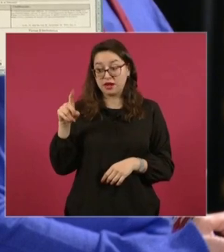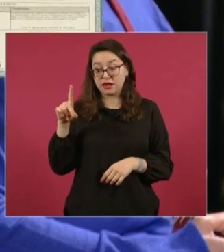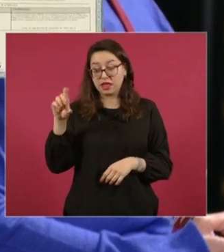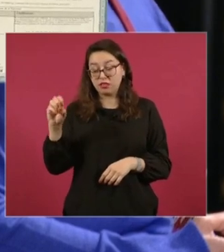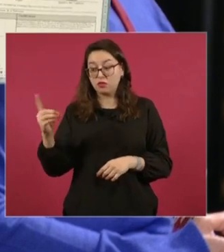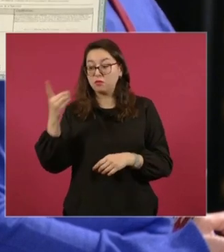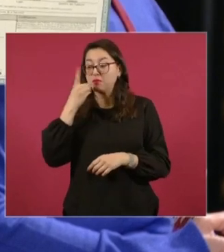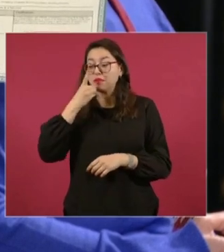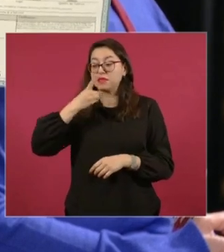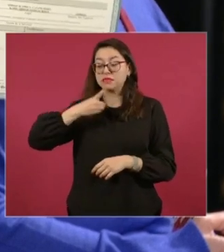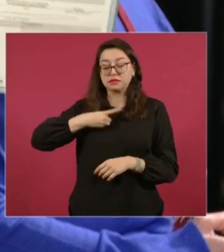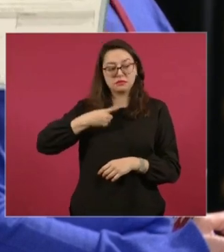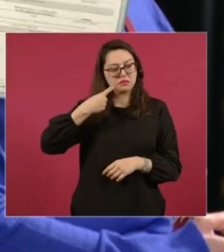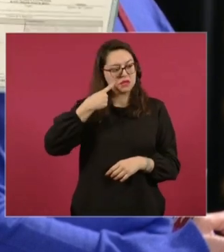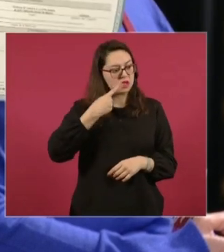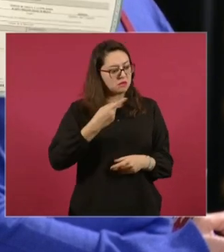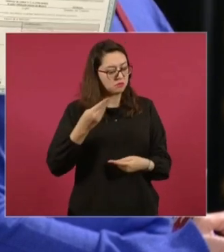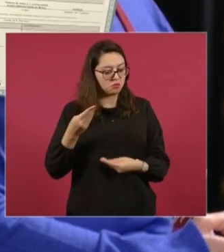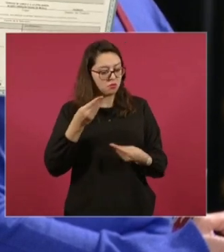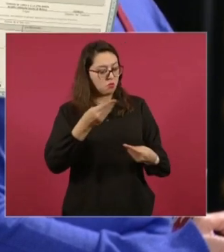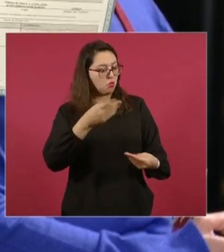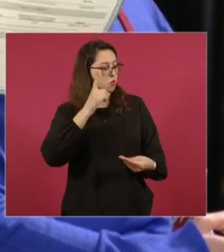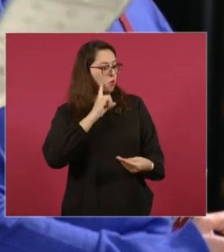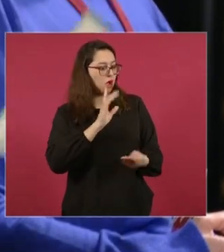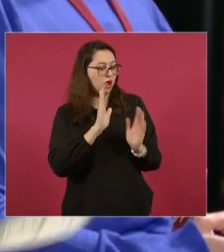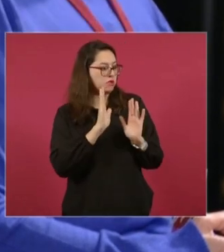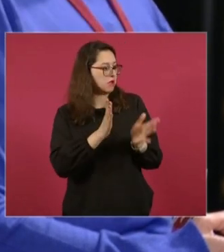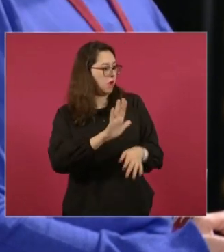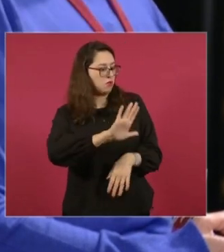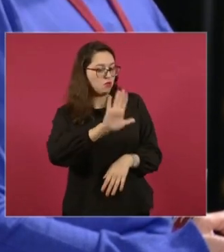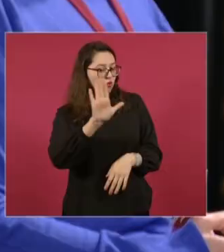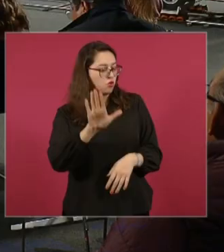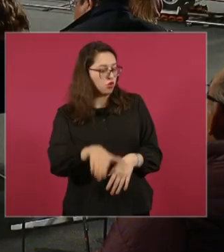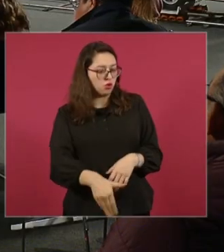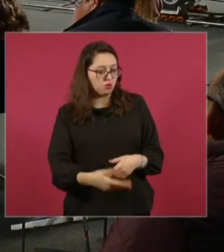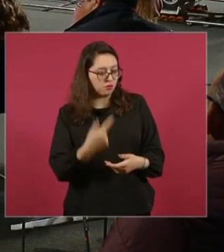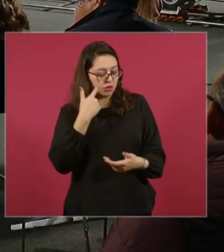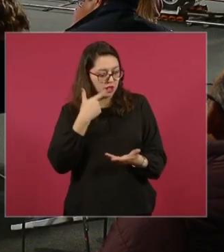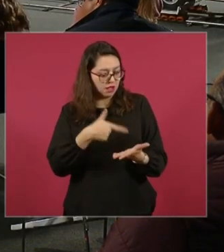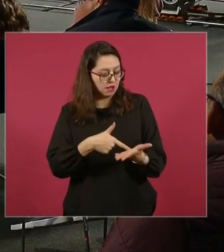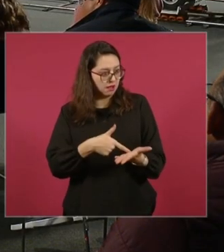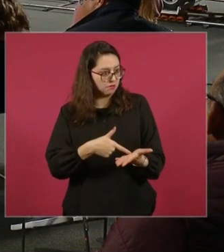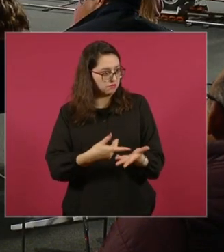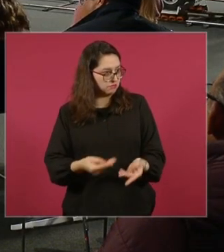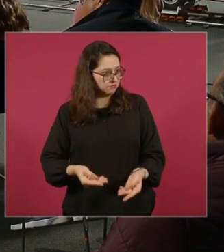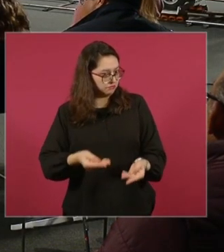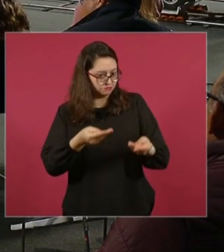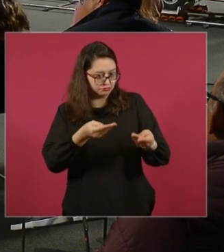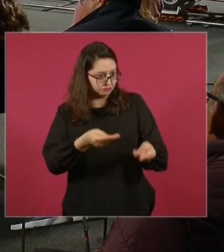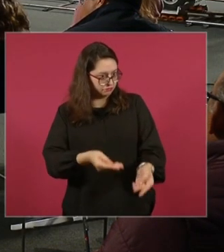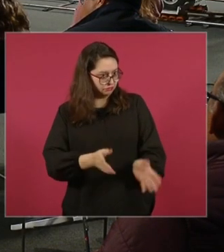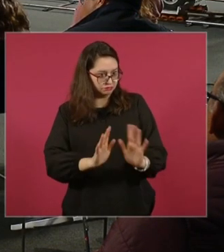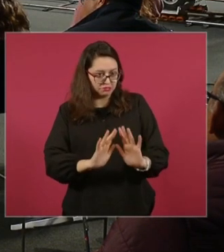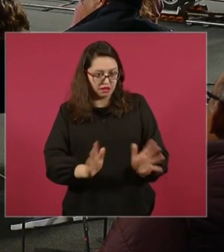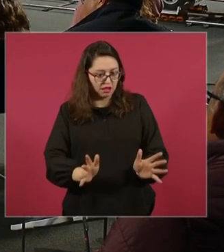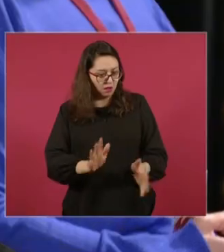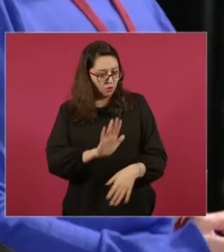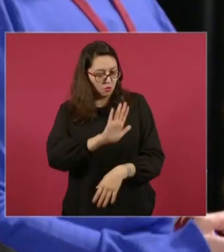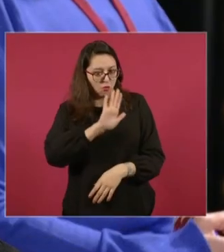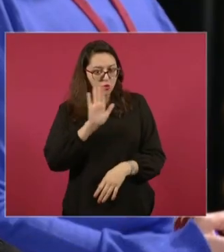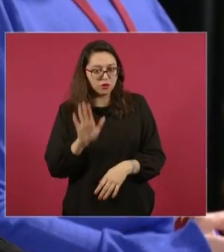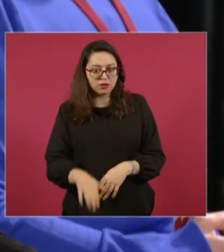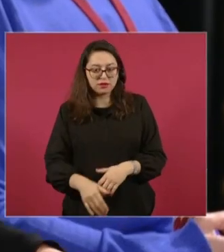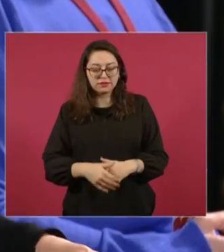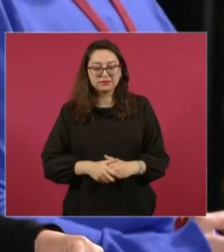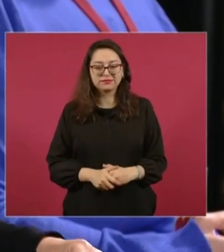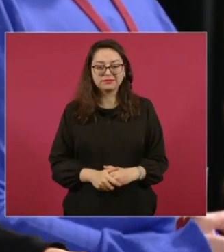de defunción de hace 1 año 7 meses. ¿Qué quiere decir con esto? Que no